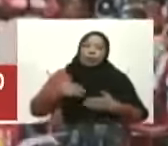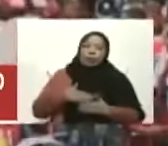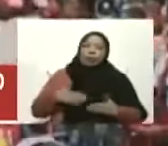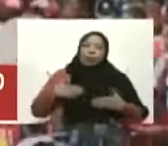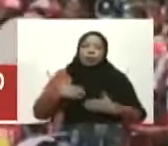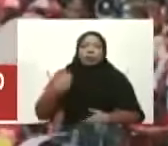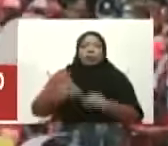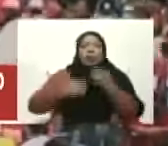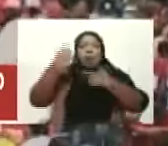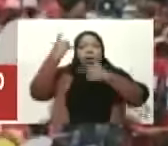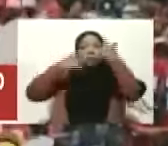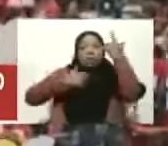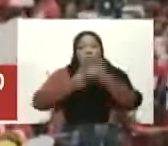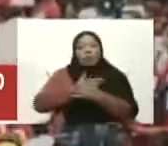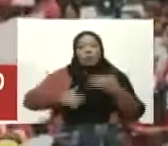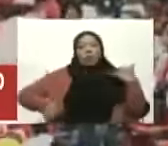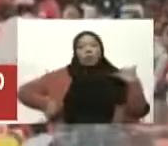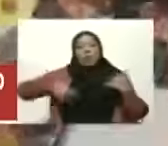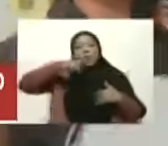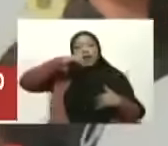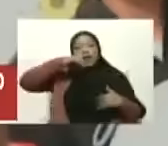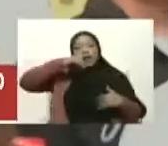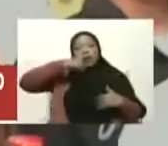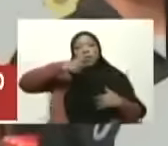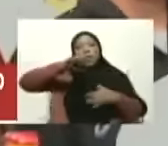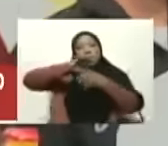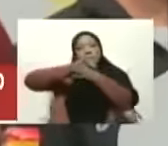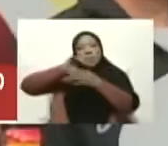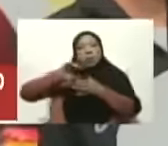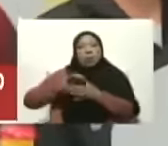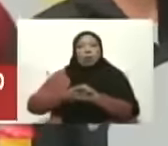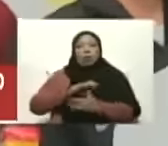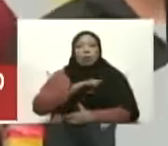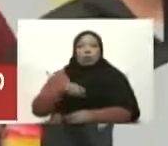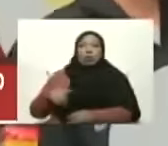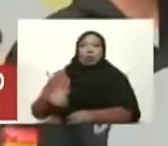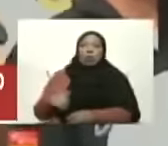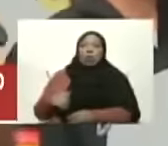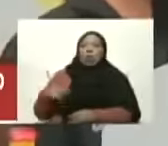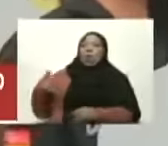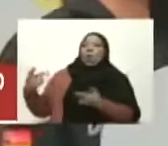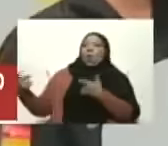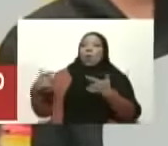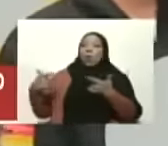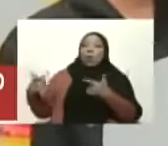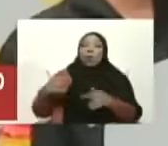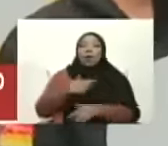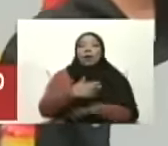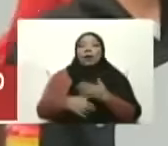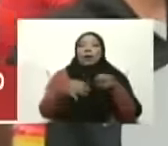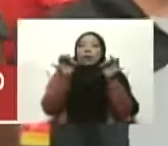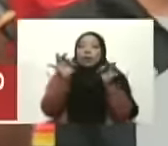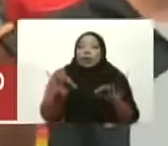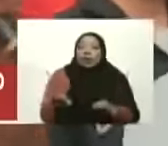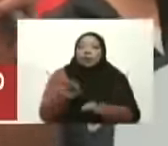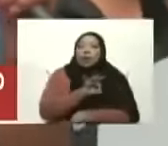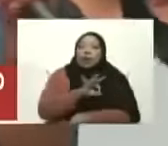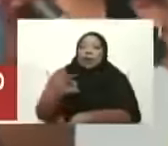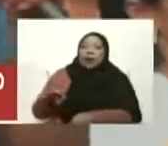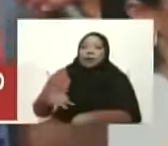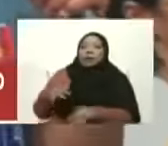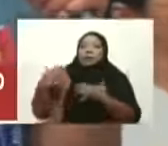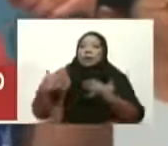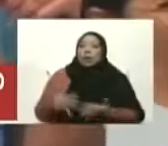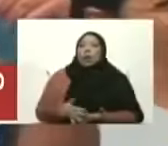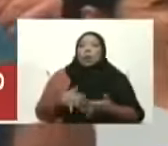que Chávez y Maduro construyeron con sus manos. Nos tiraron a matar y nosotros no